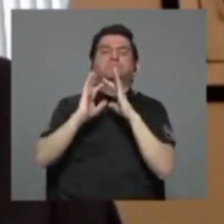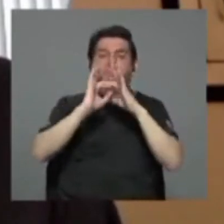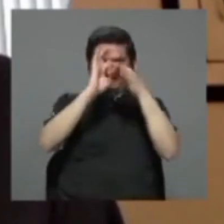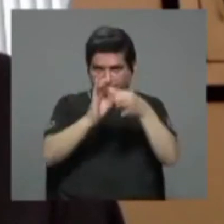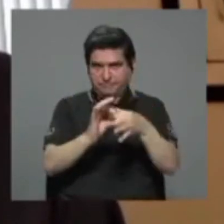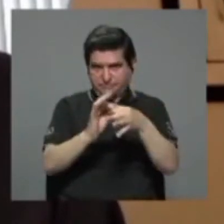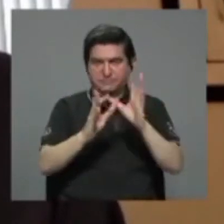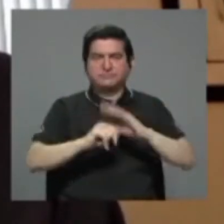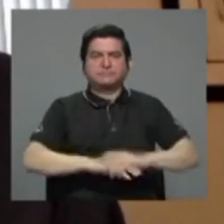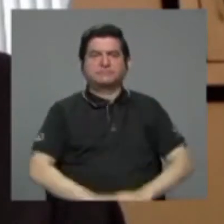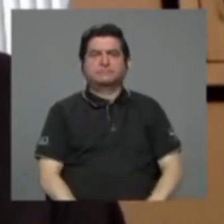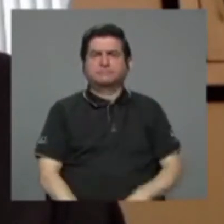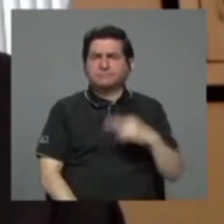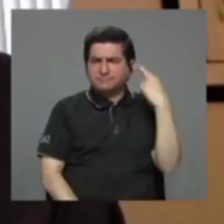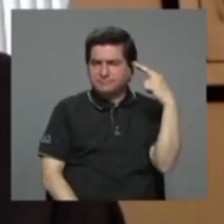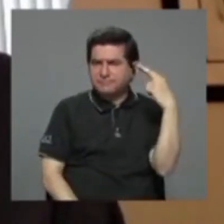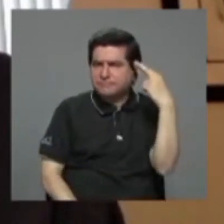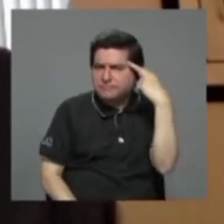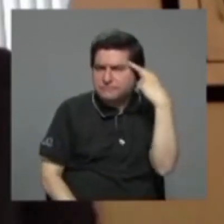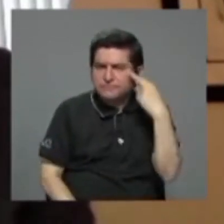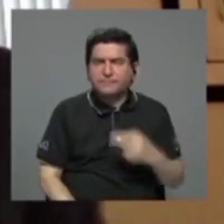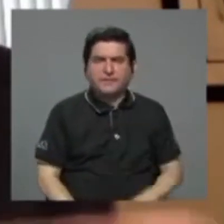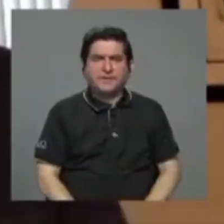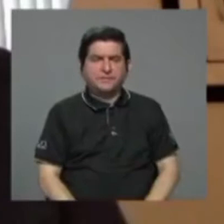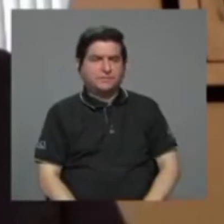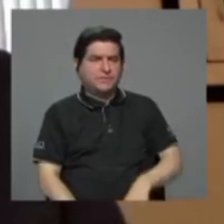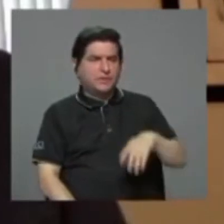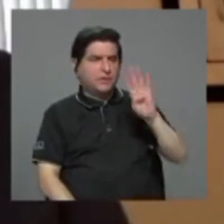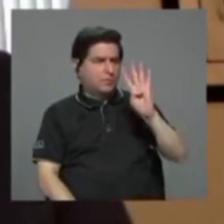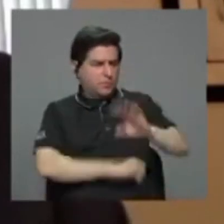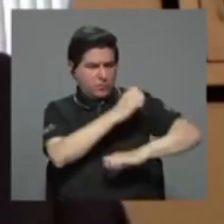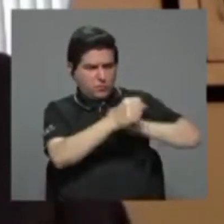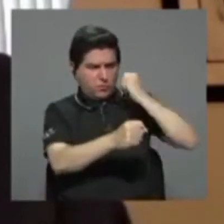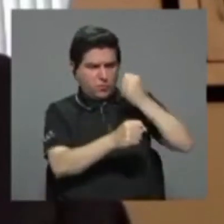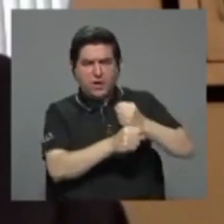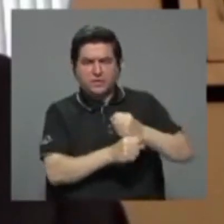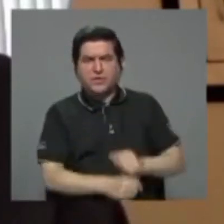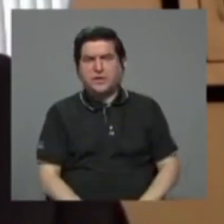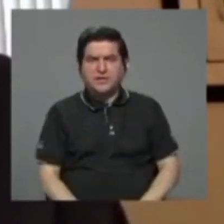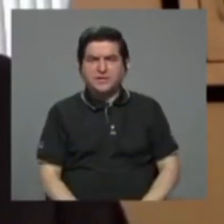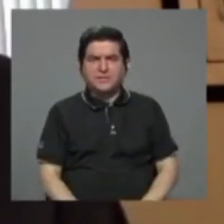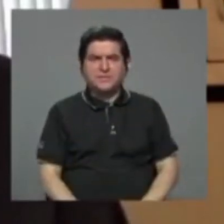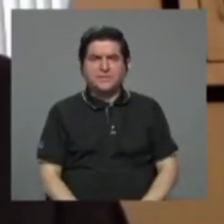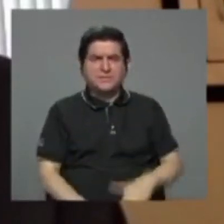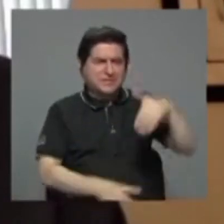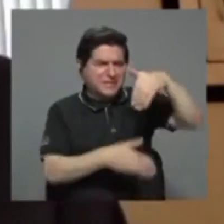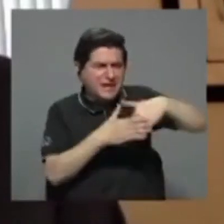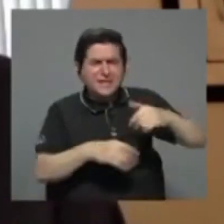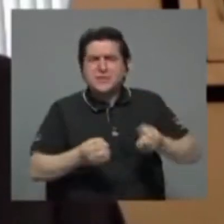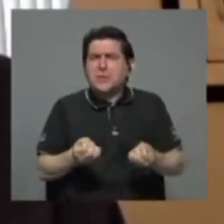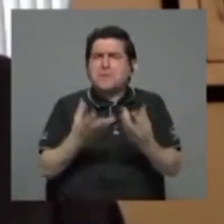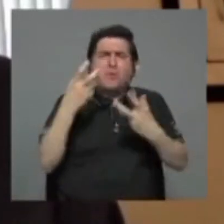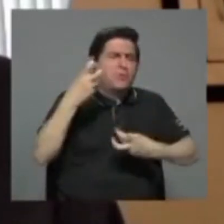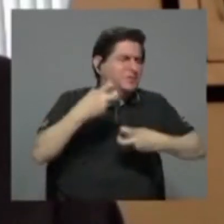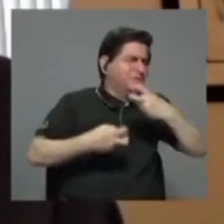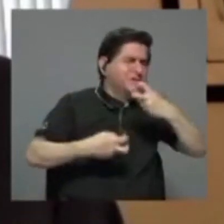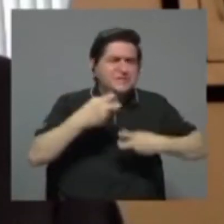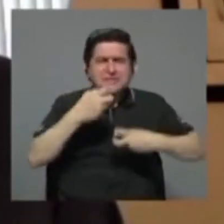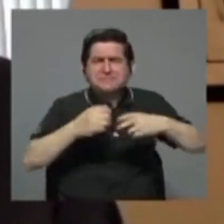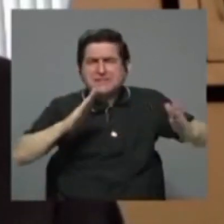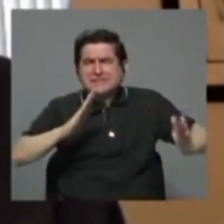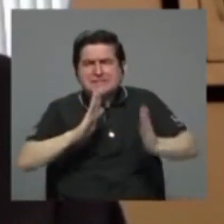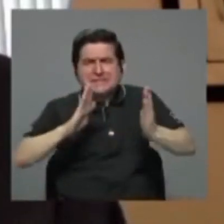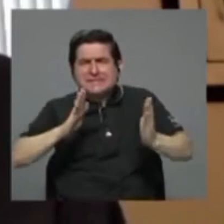respecto, porque durante todo su cuatrienio y en medio de tantas turbulencias que se